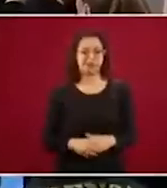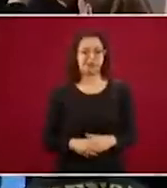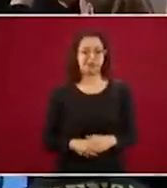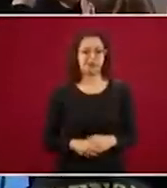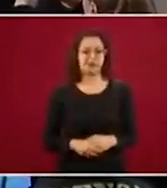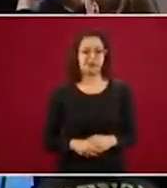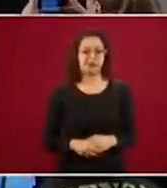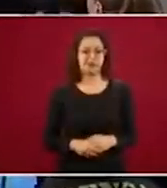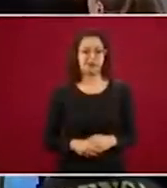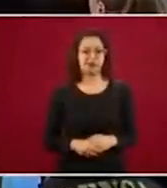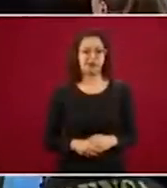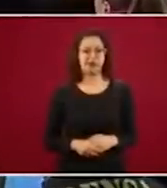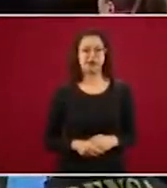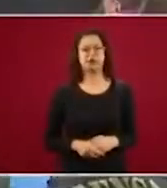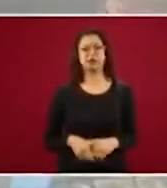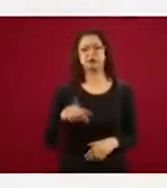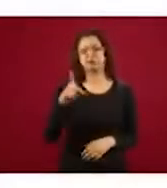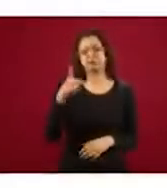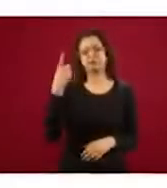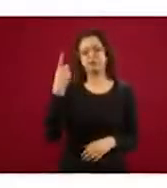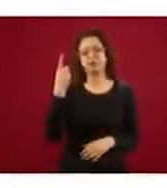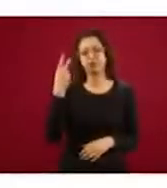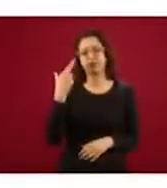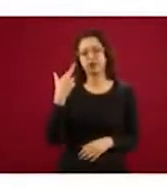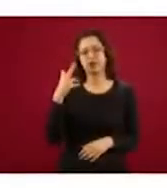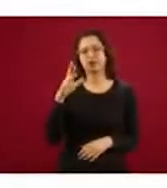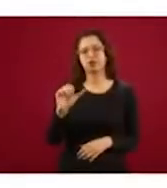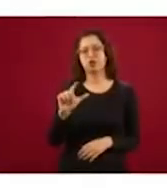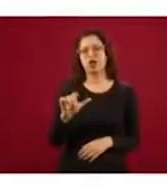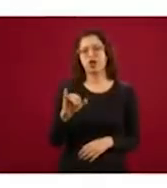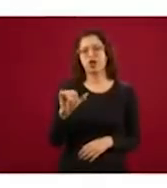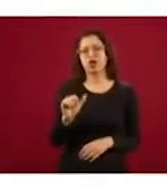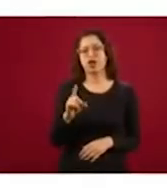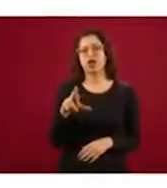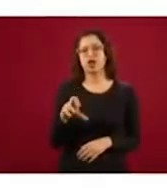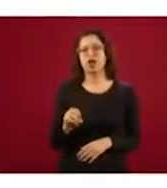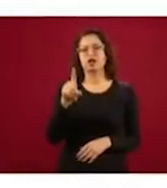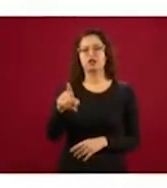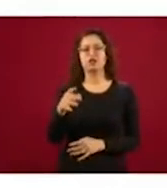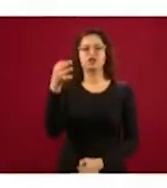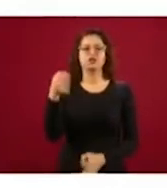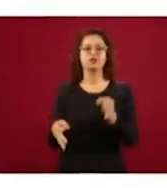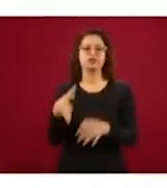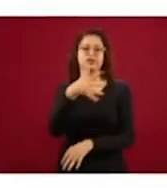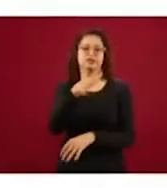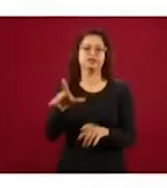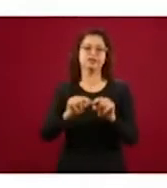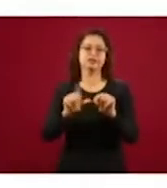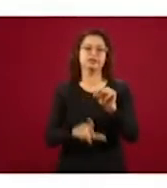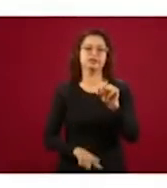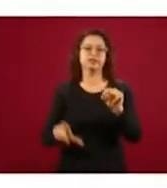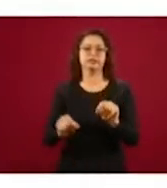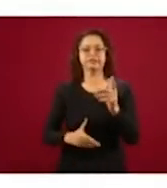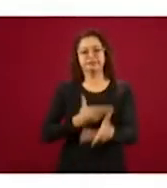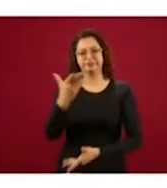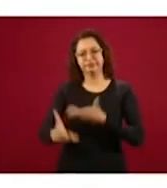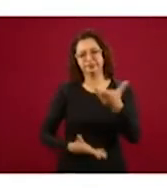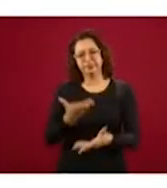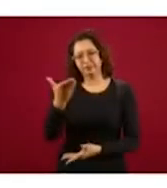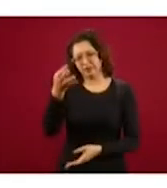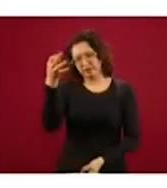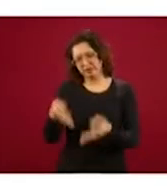junto a la carta dirigida al doctor alejandro gertz manero fiscal general de la república presente respetable fiscal general